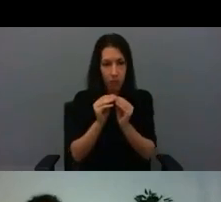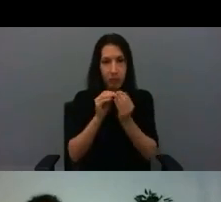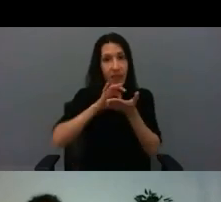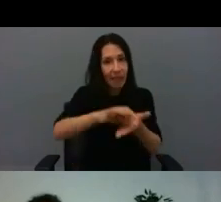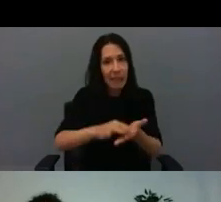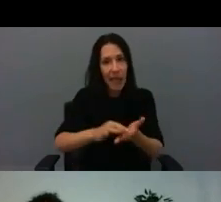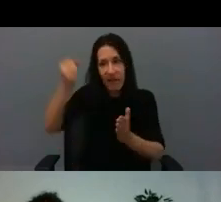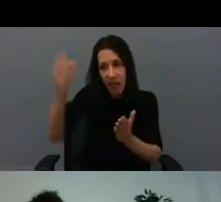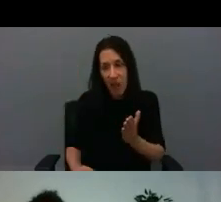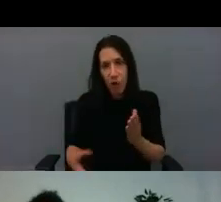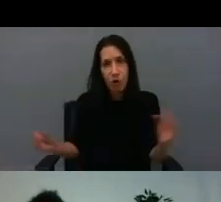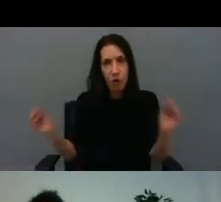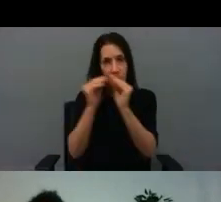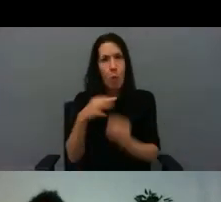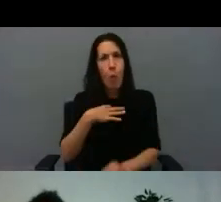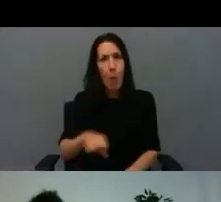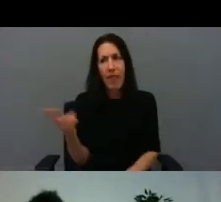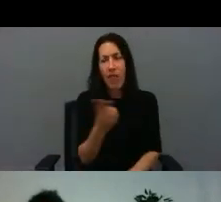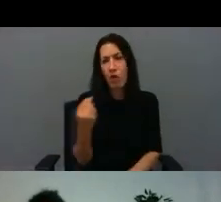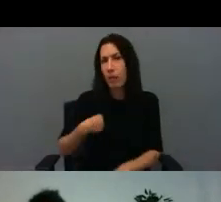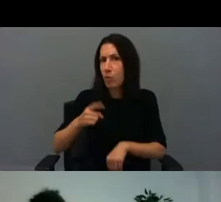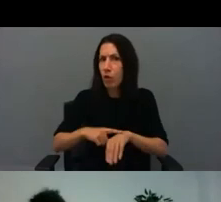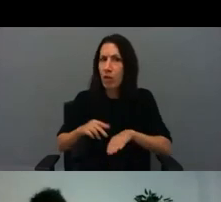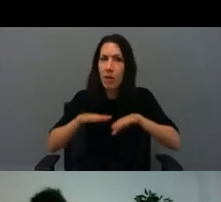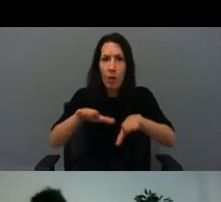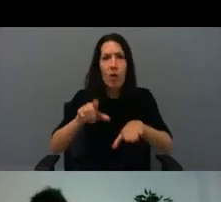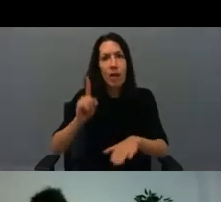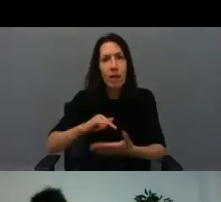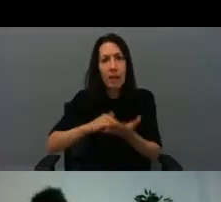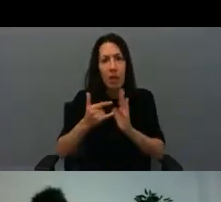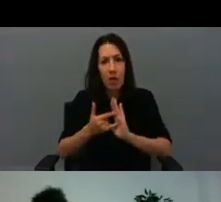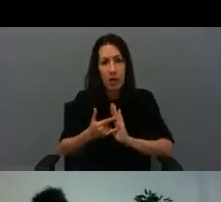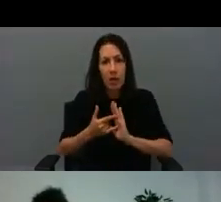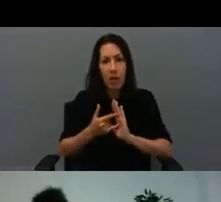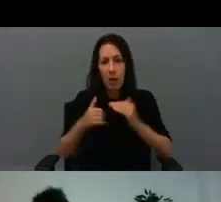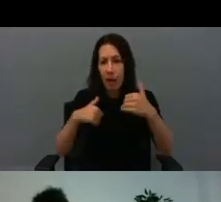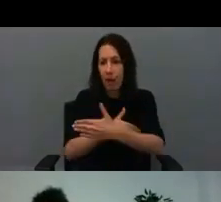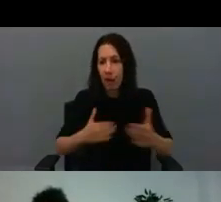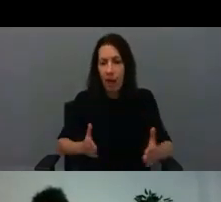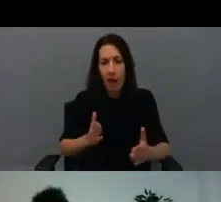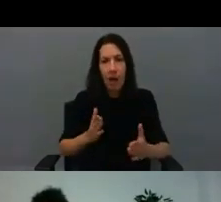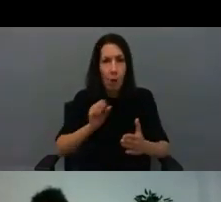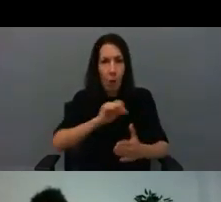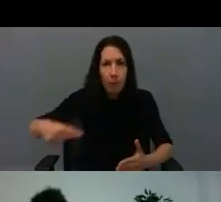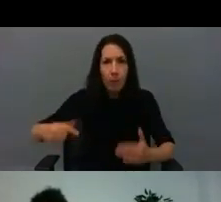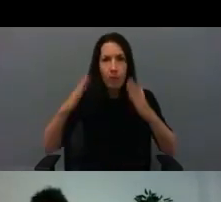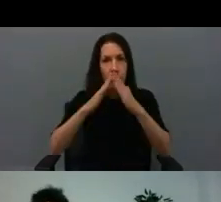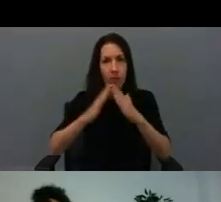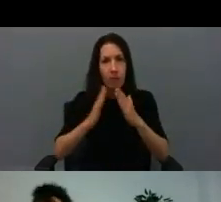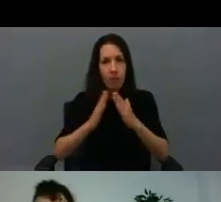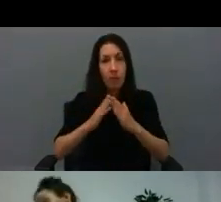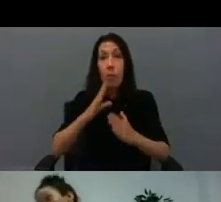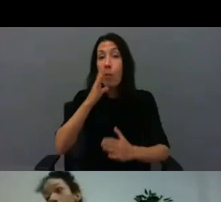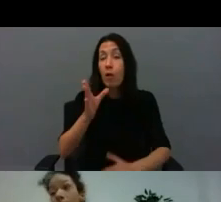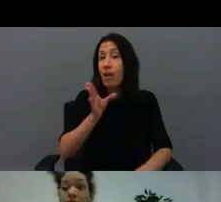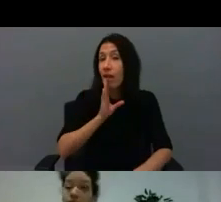demás servicios y las soluciones habitacionales, porque, como decimos